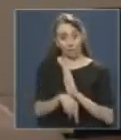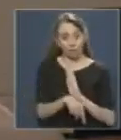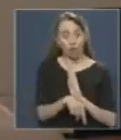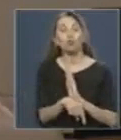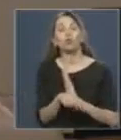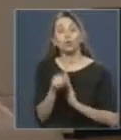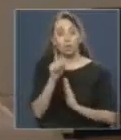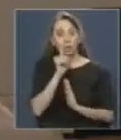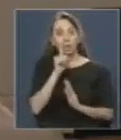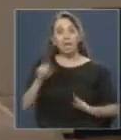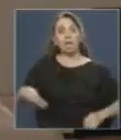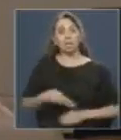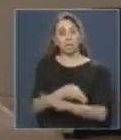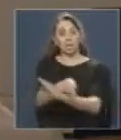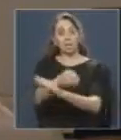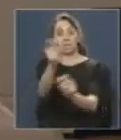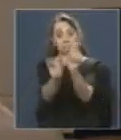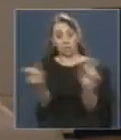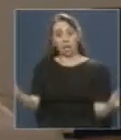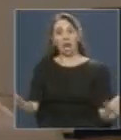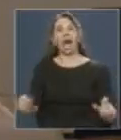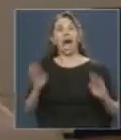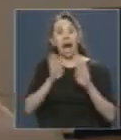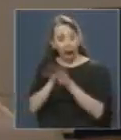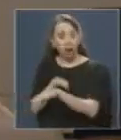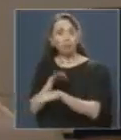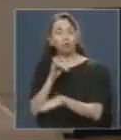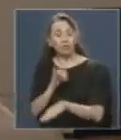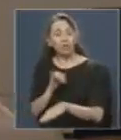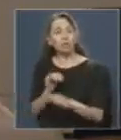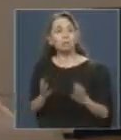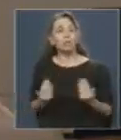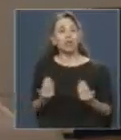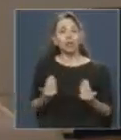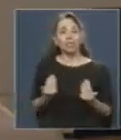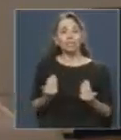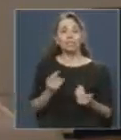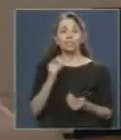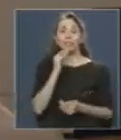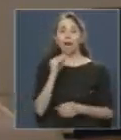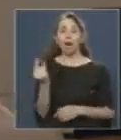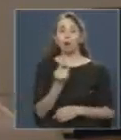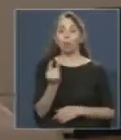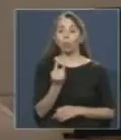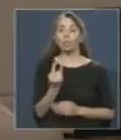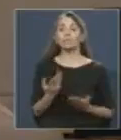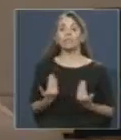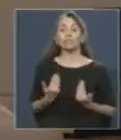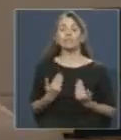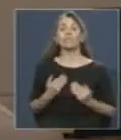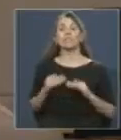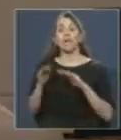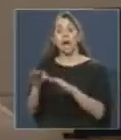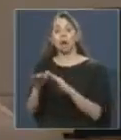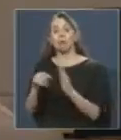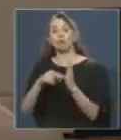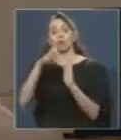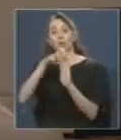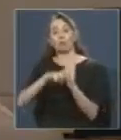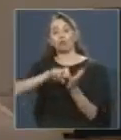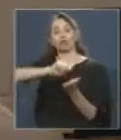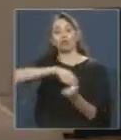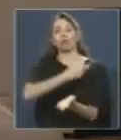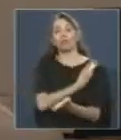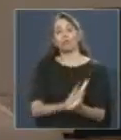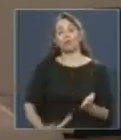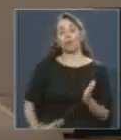con apoyo transversal, pero por sus características necesita tanto de la urgencia como el apoyo o patrocinio del Ejecutivo.